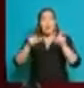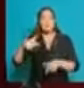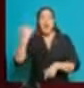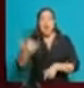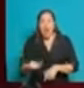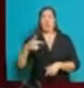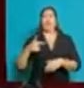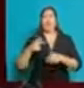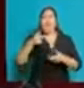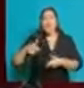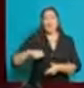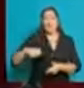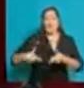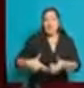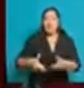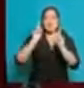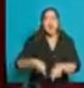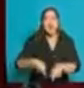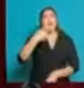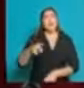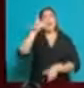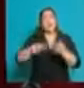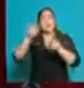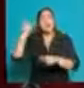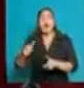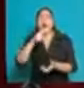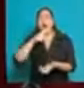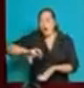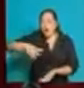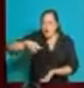personas pueden ahora abrir la canilla y ver salir agua limpia.